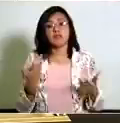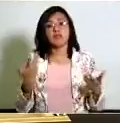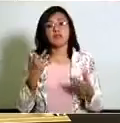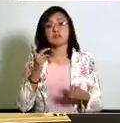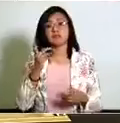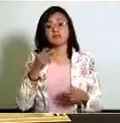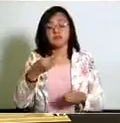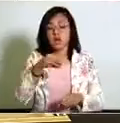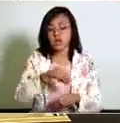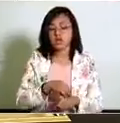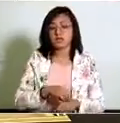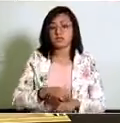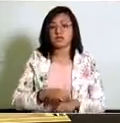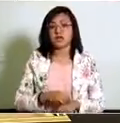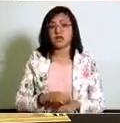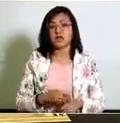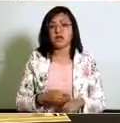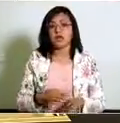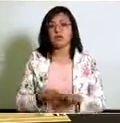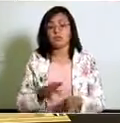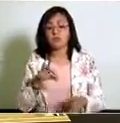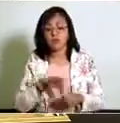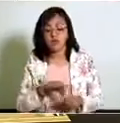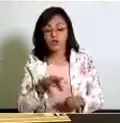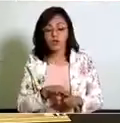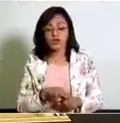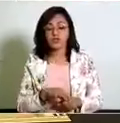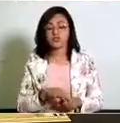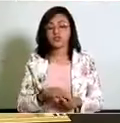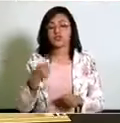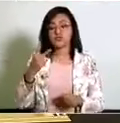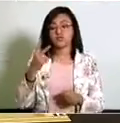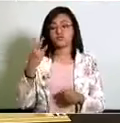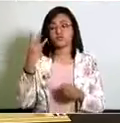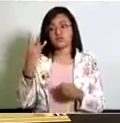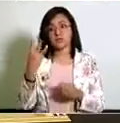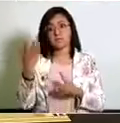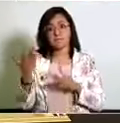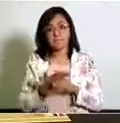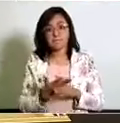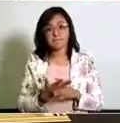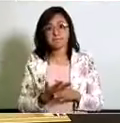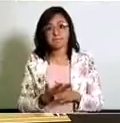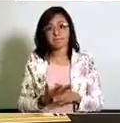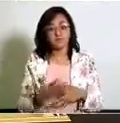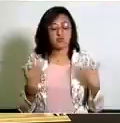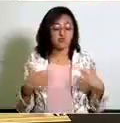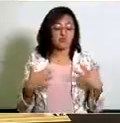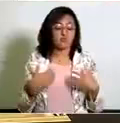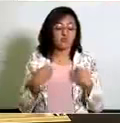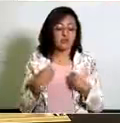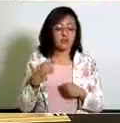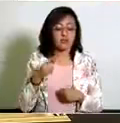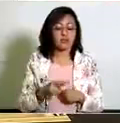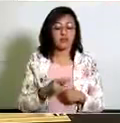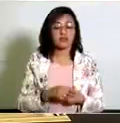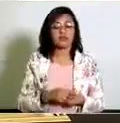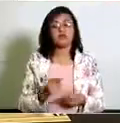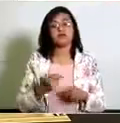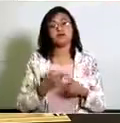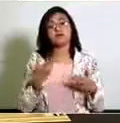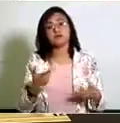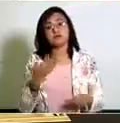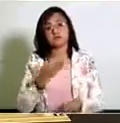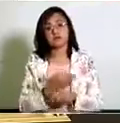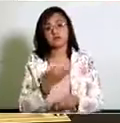la designación por un voto de dos terceras partes reñido Pues el promotor